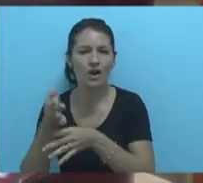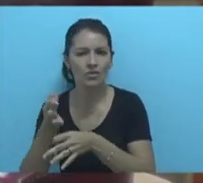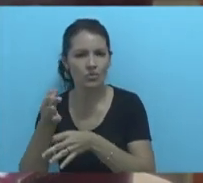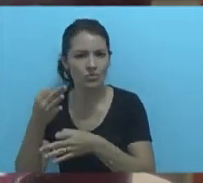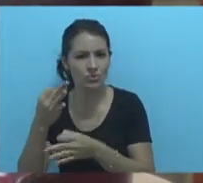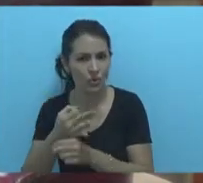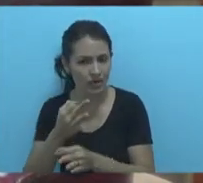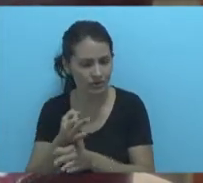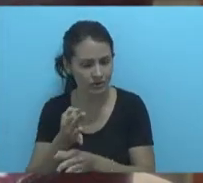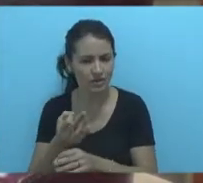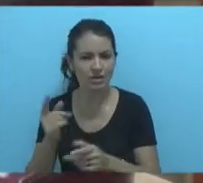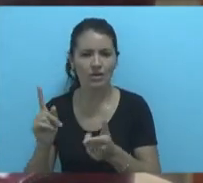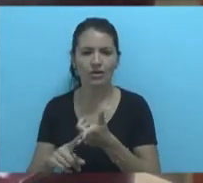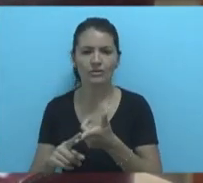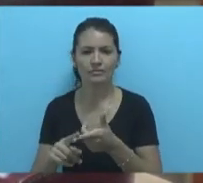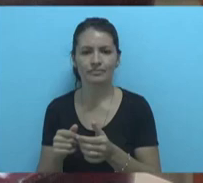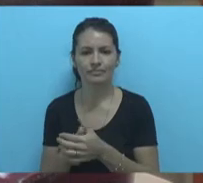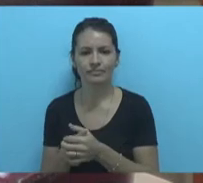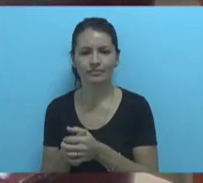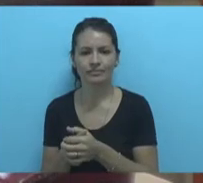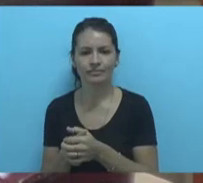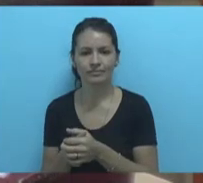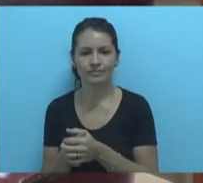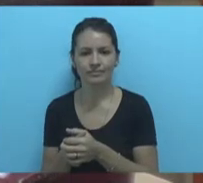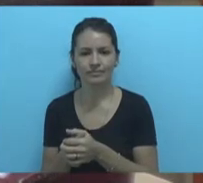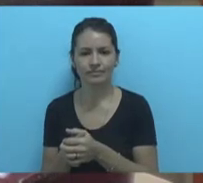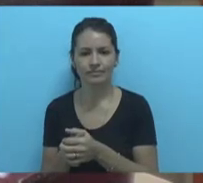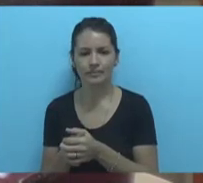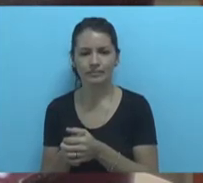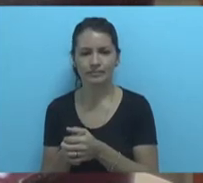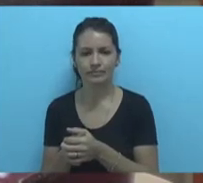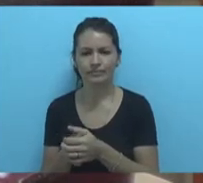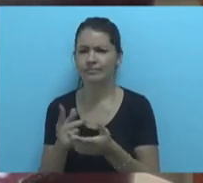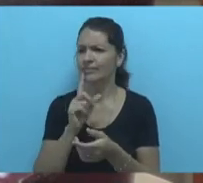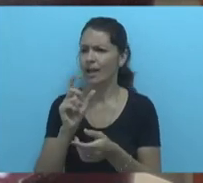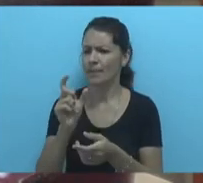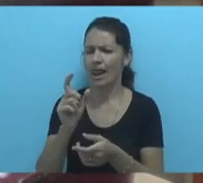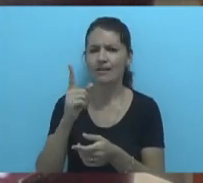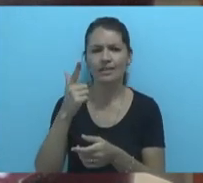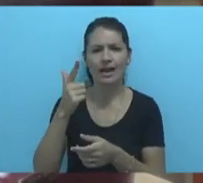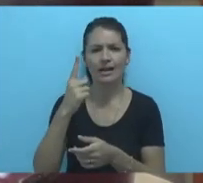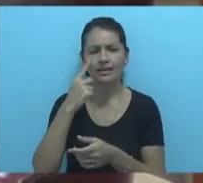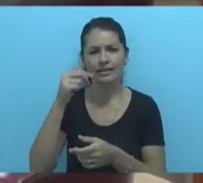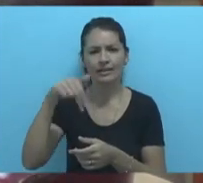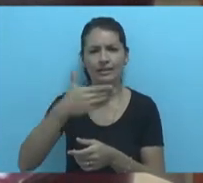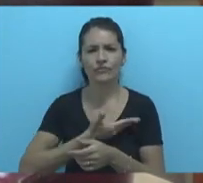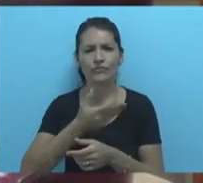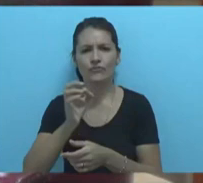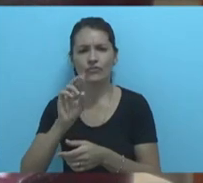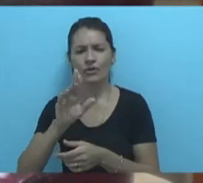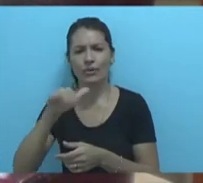como se le conoce, hasta por digamos, por ser como contrapuesto